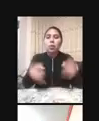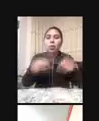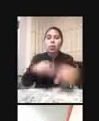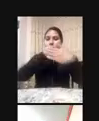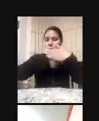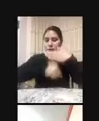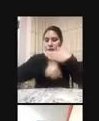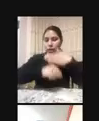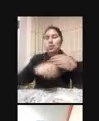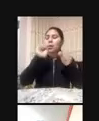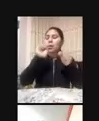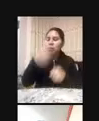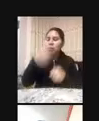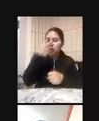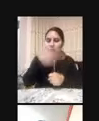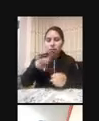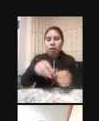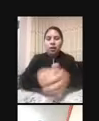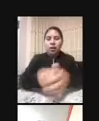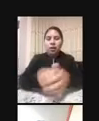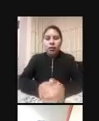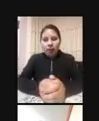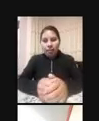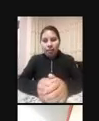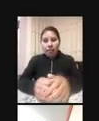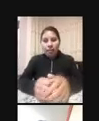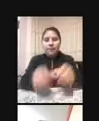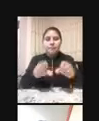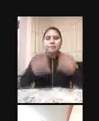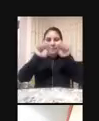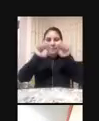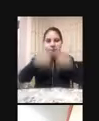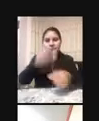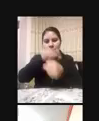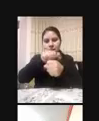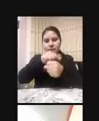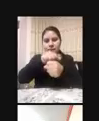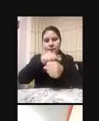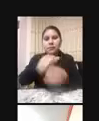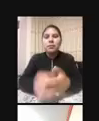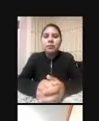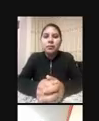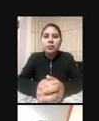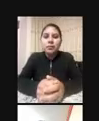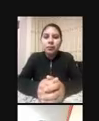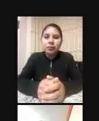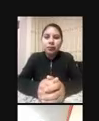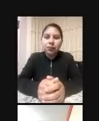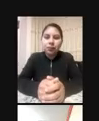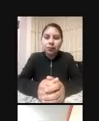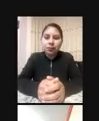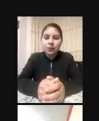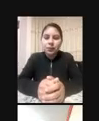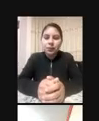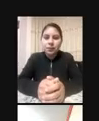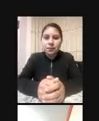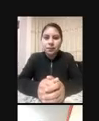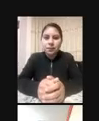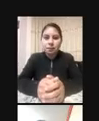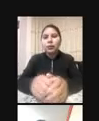que empecemos a trabajar con los niños desde pequeñitos y darles, trabajar con estos aspectos de